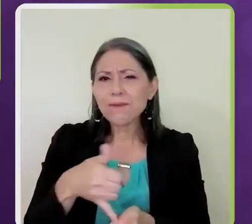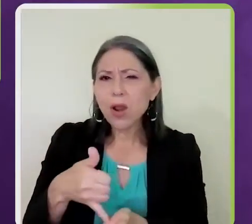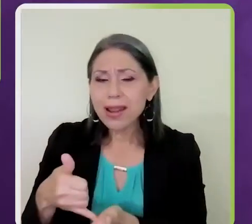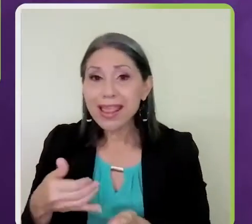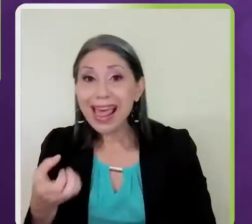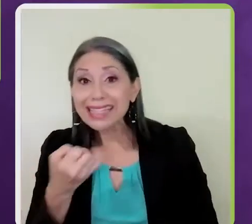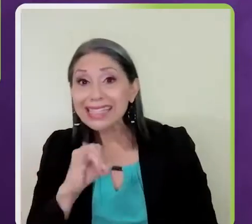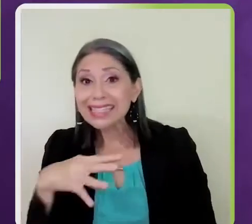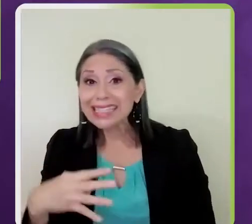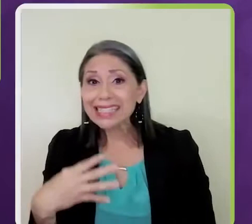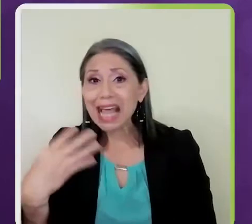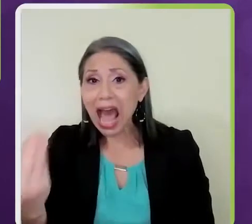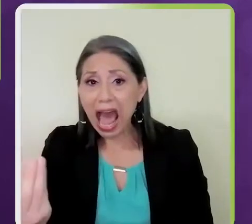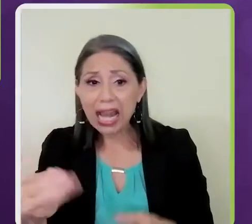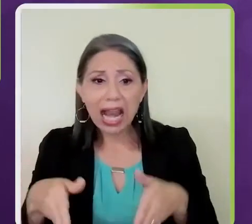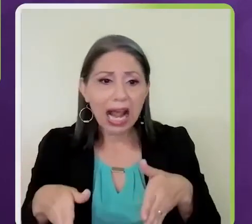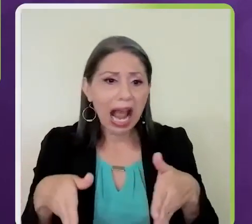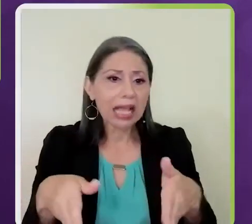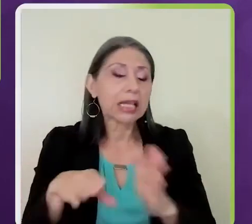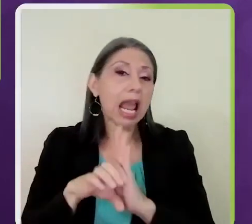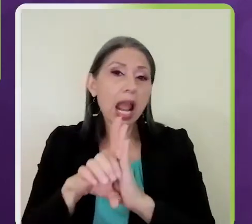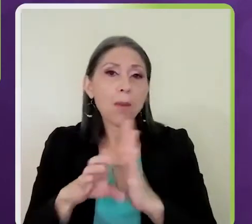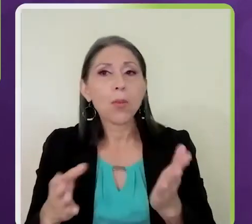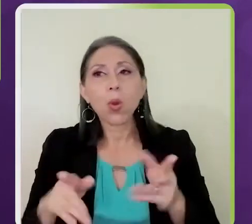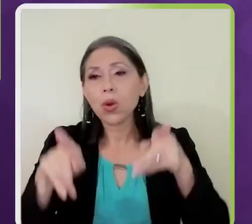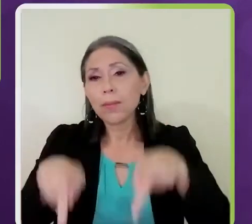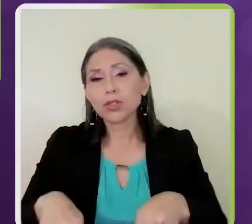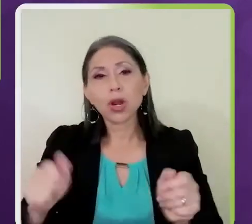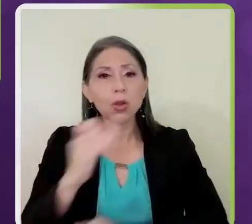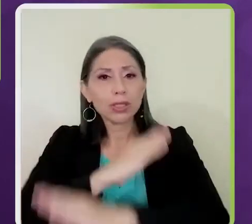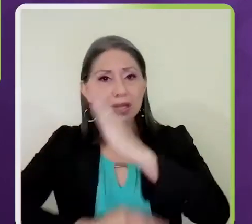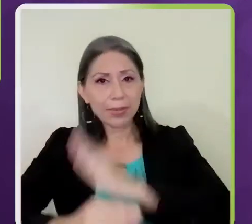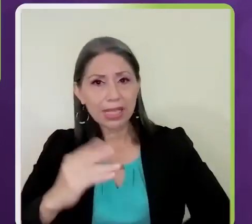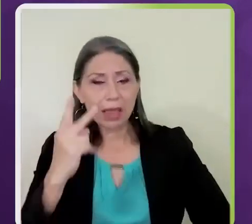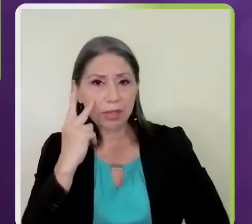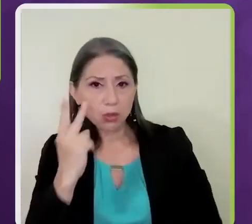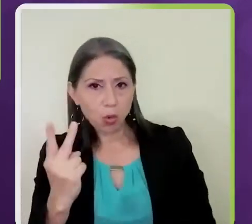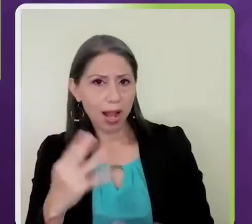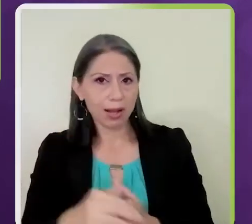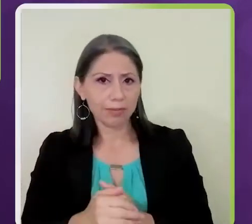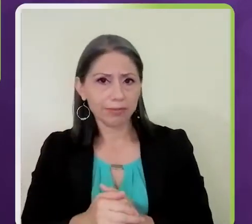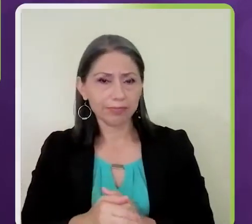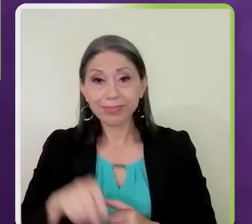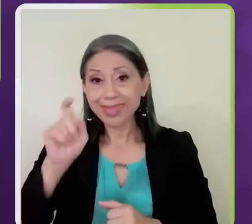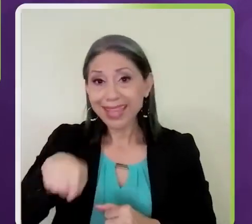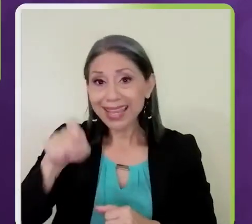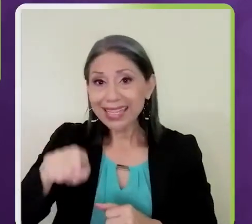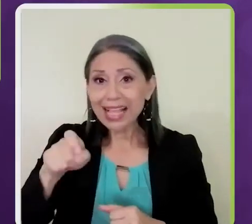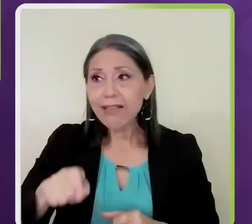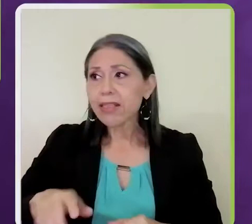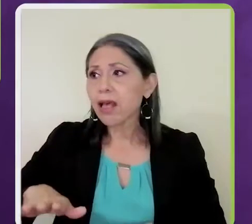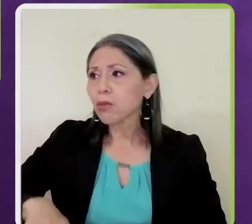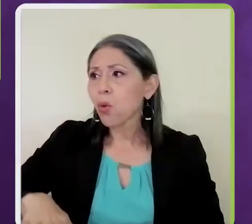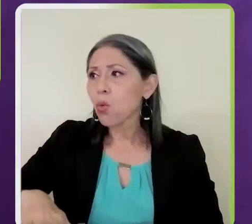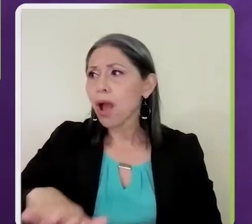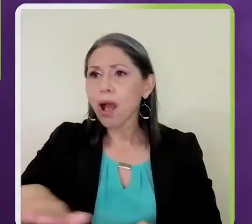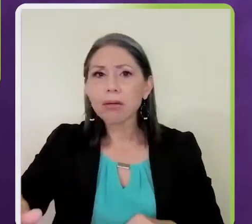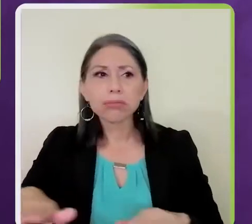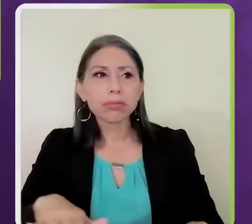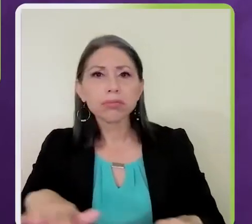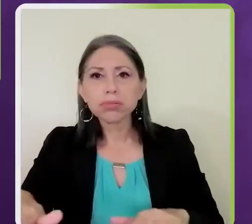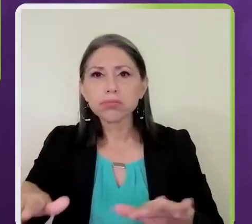se expone al salir a la calle una persona, por ejemplo, con discapacidad visual, que necesita hacer contacto con superficies y